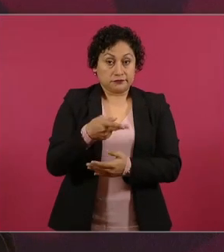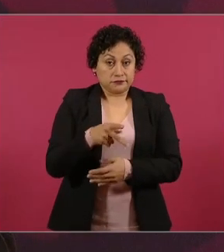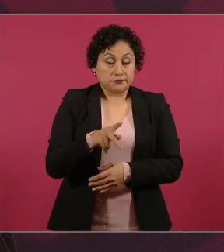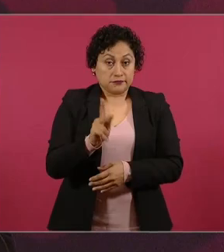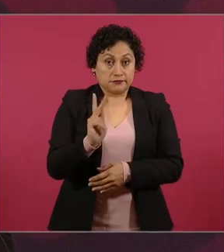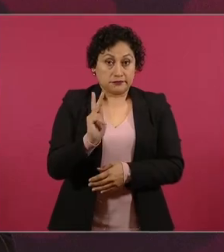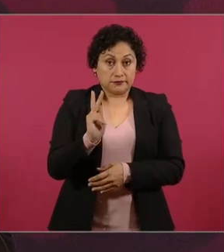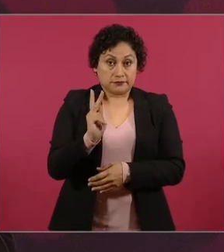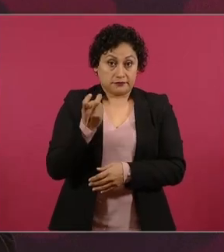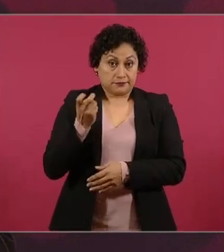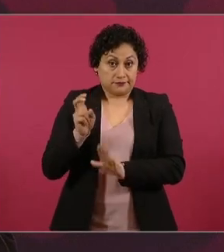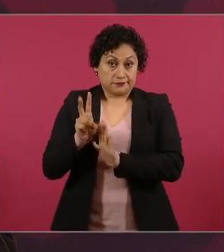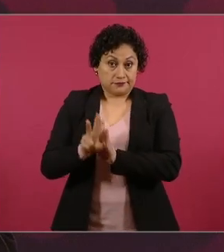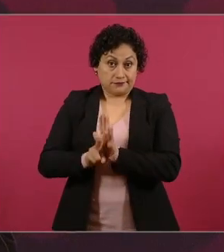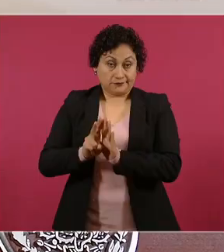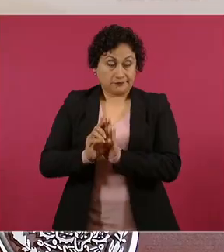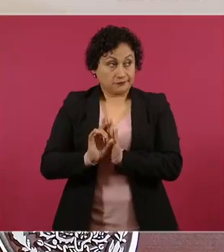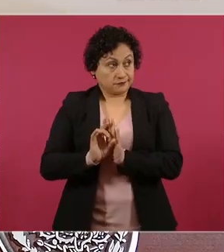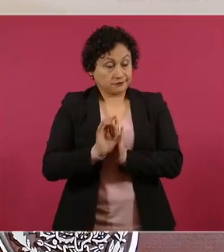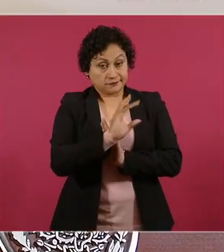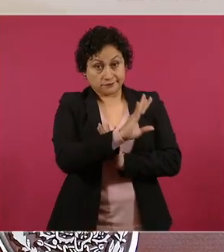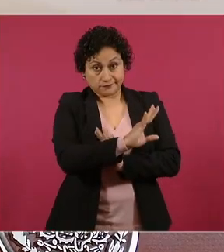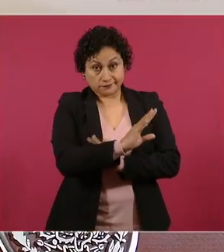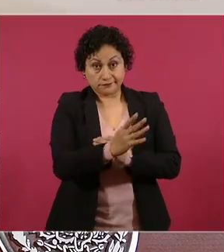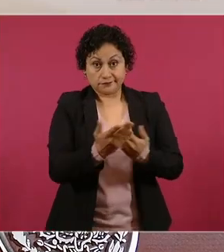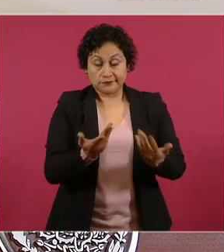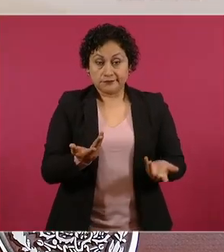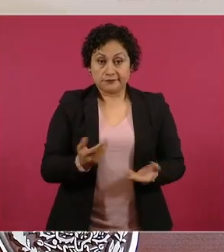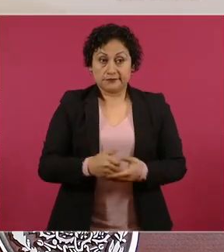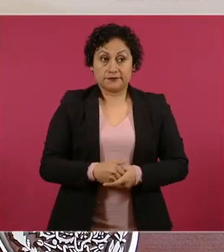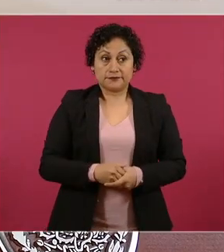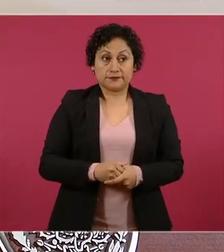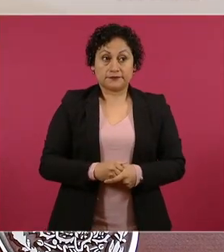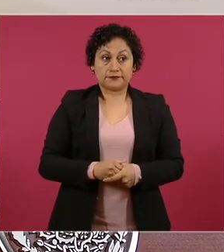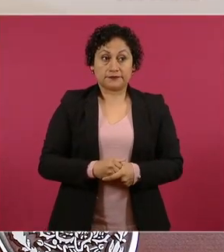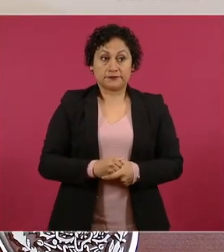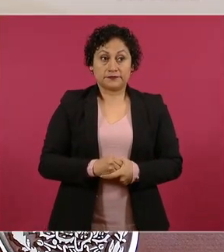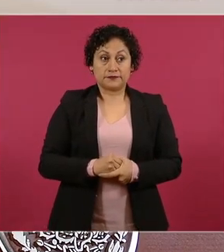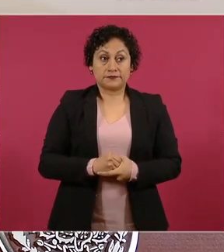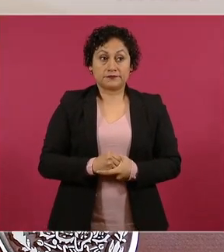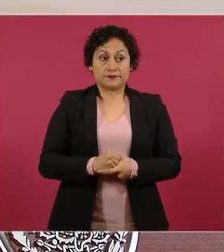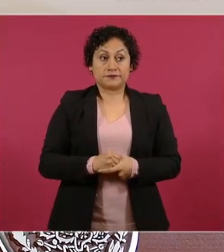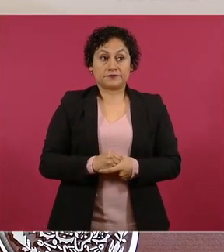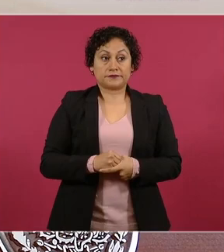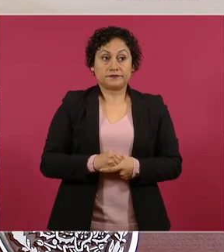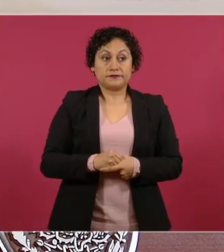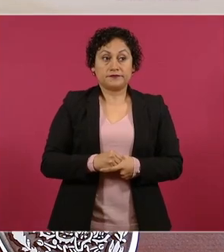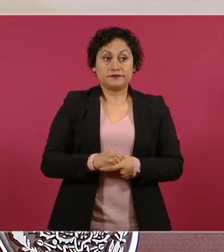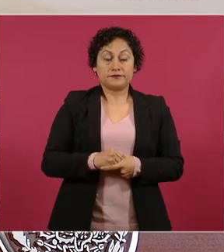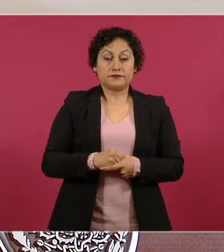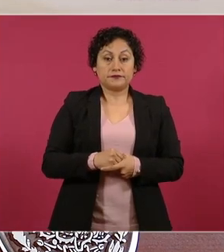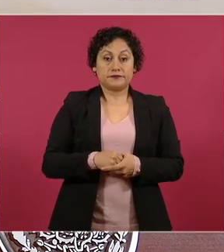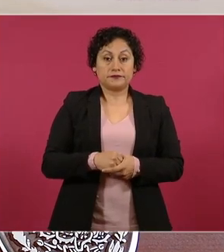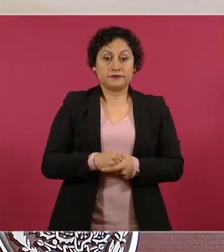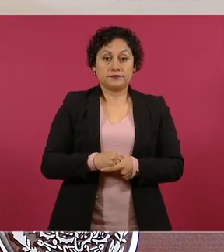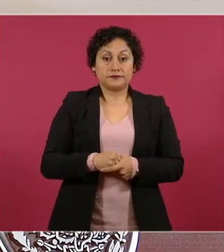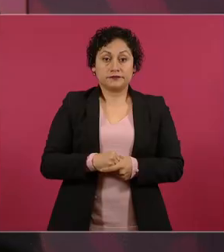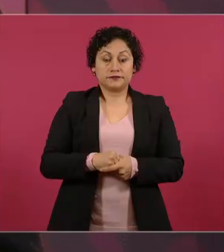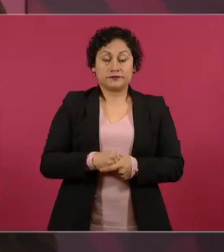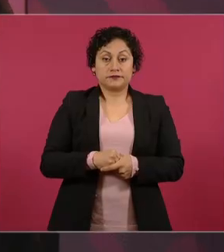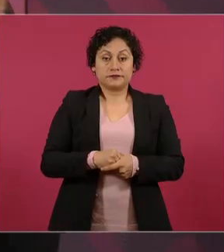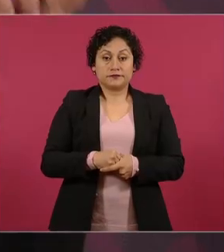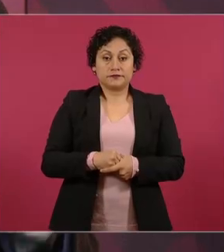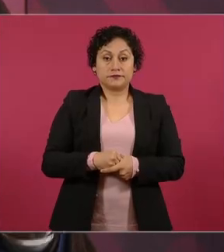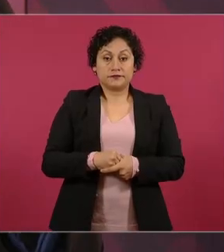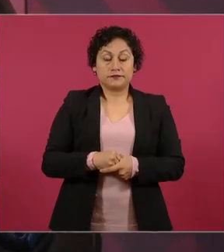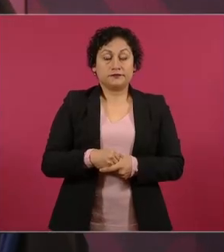estuvo como tiene sentido del humor, pues solo